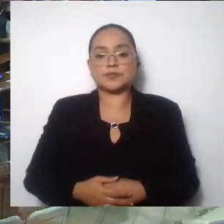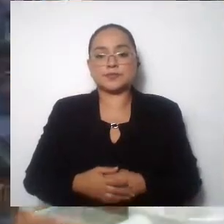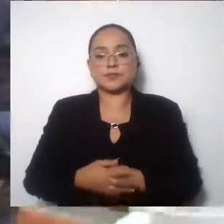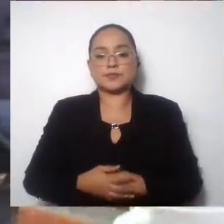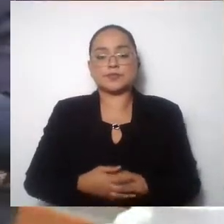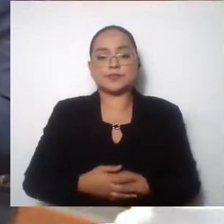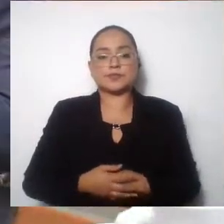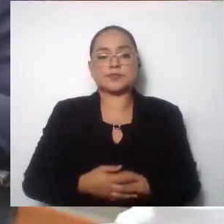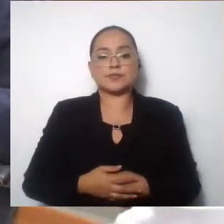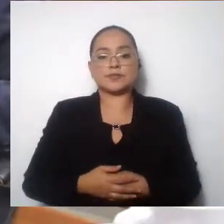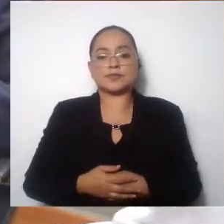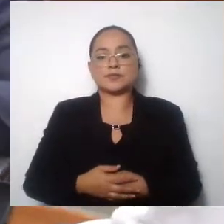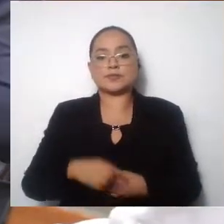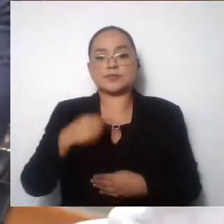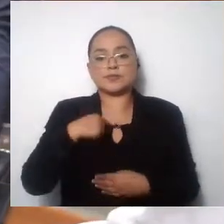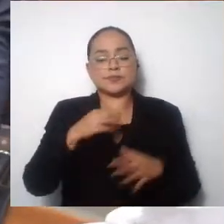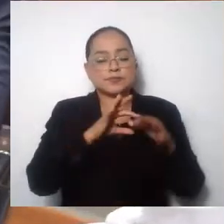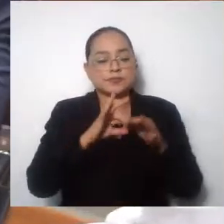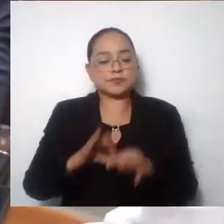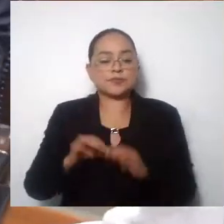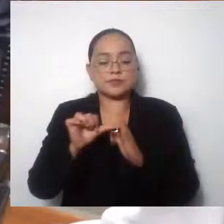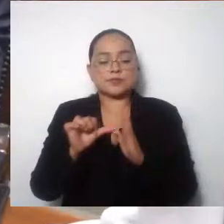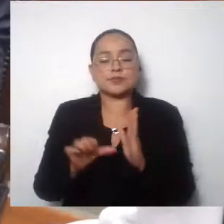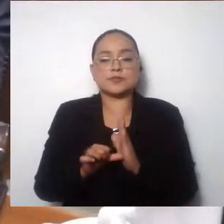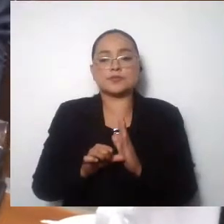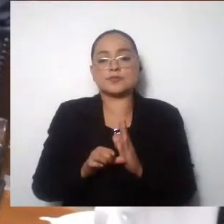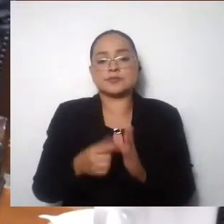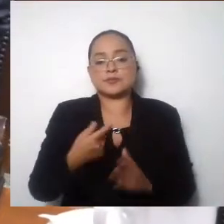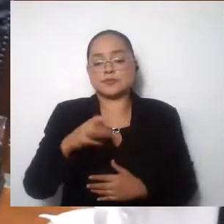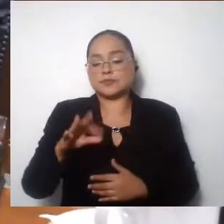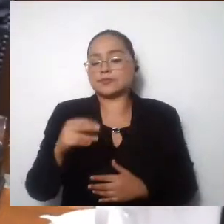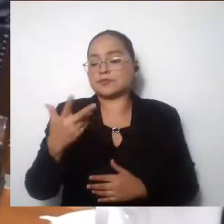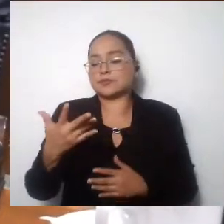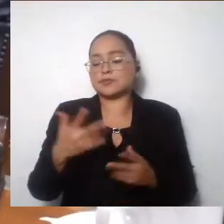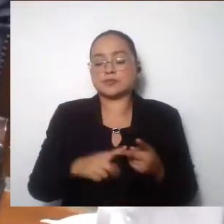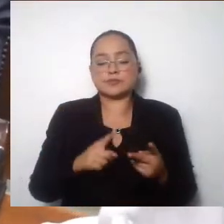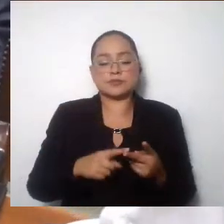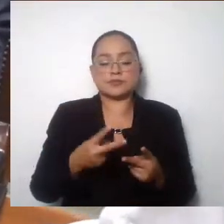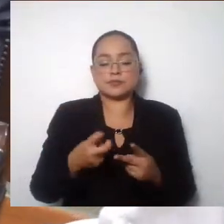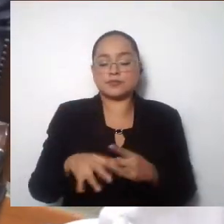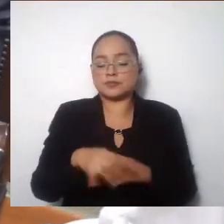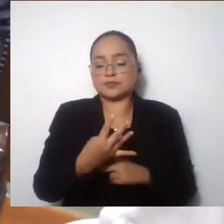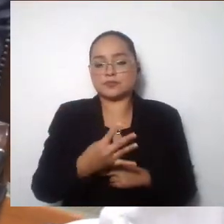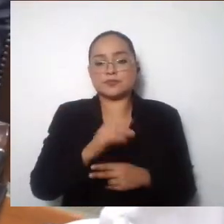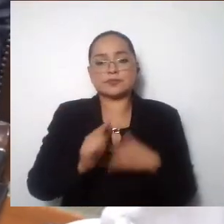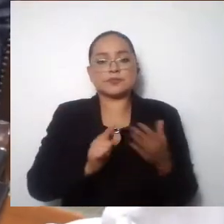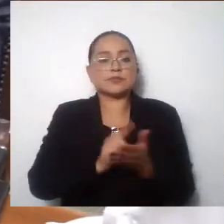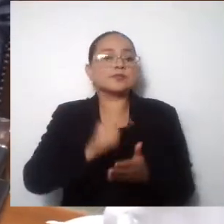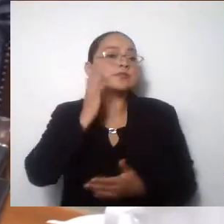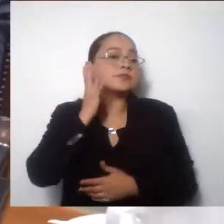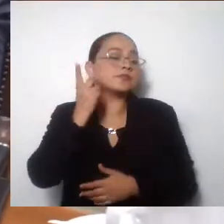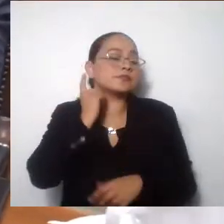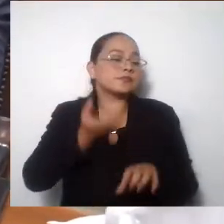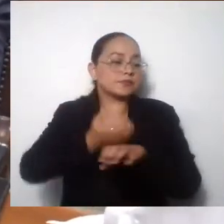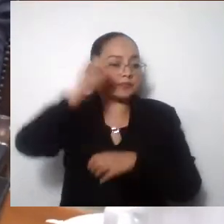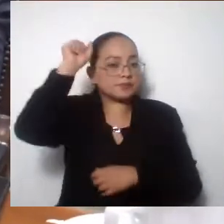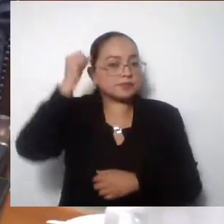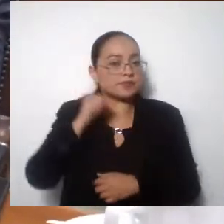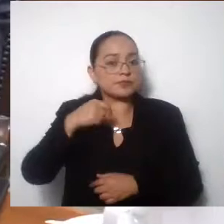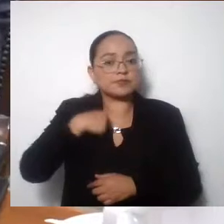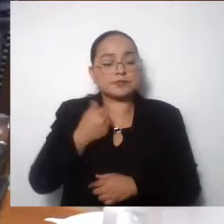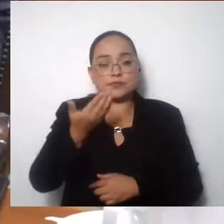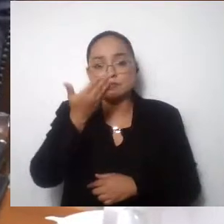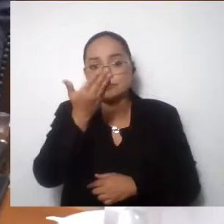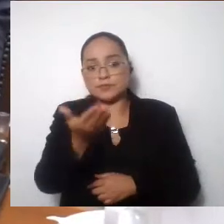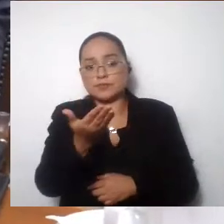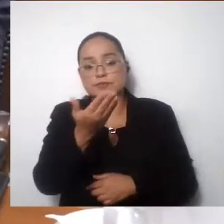Con fundamento en lo que disponen los artículos 145 y 214 de la Ley Orgánica del Congreso del Estado, me permito